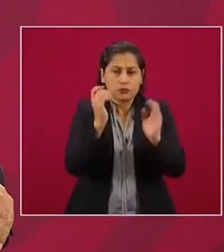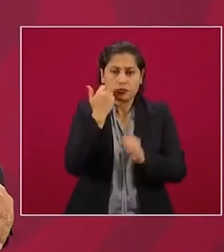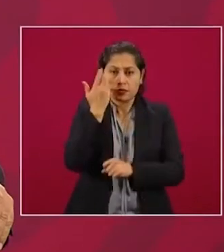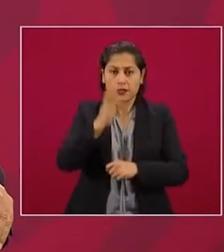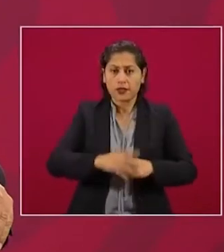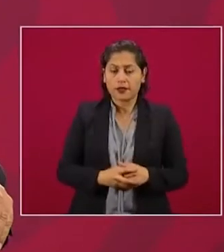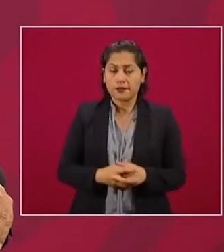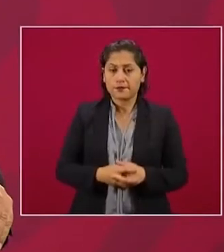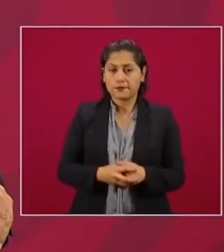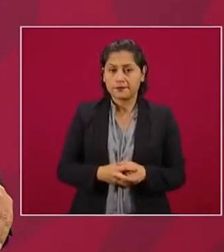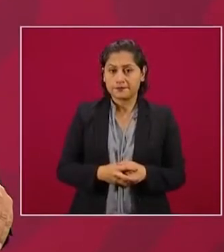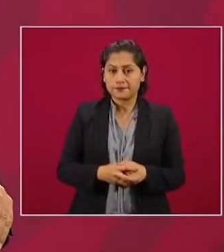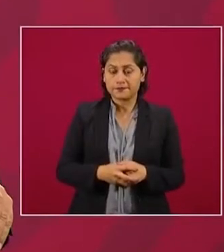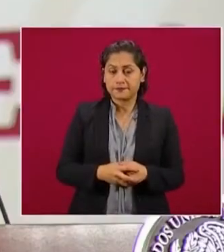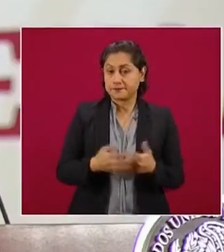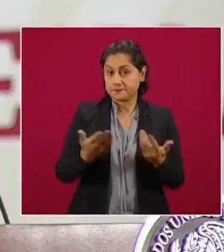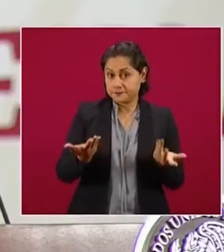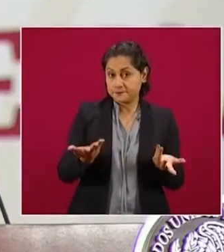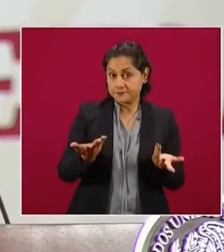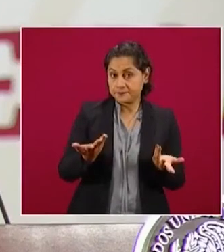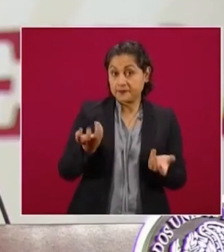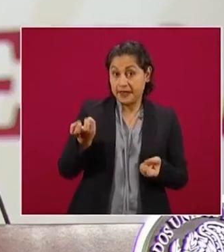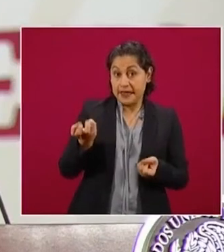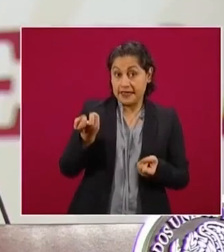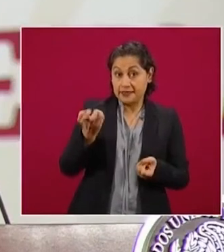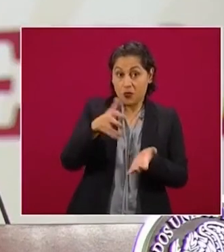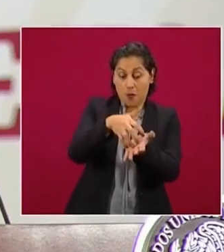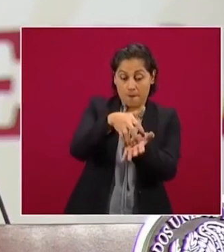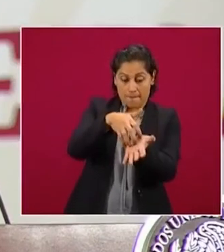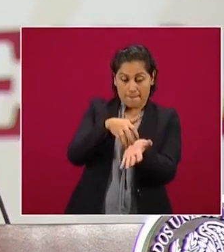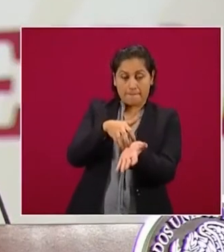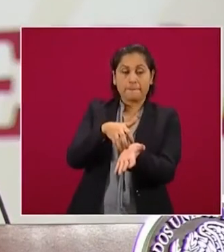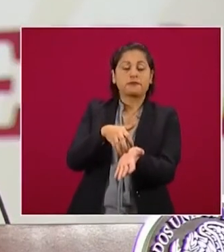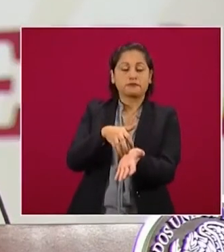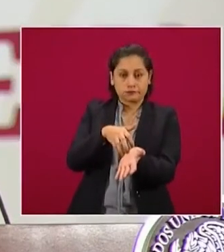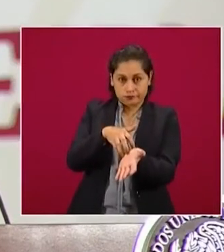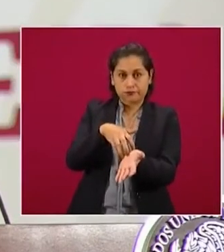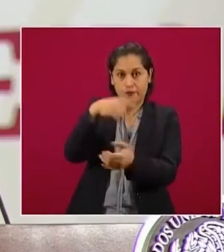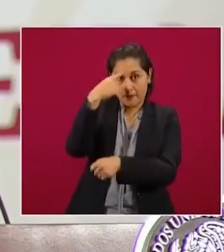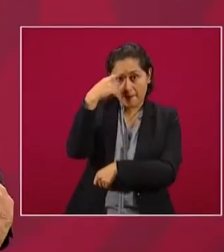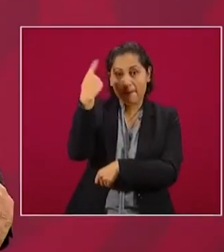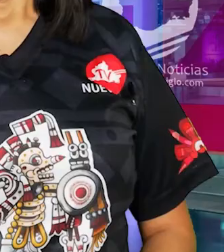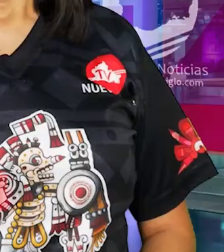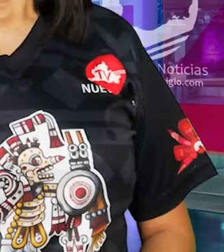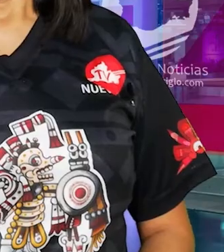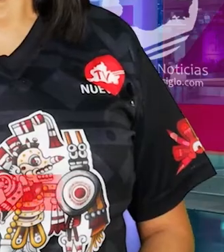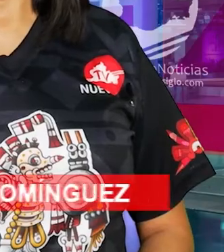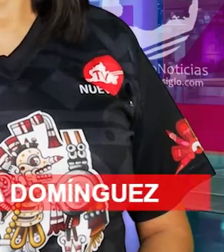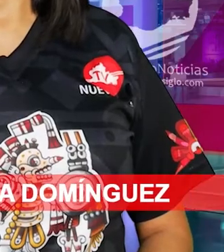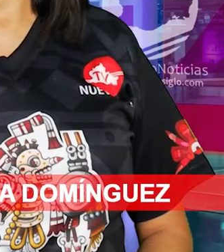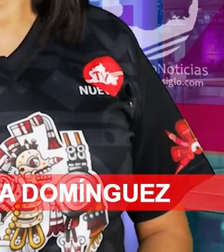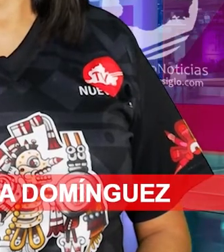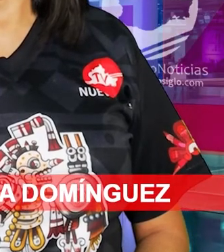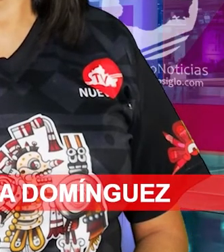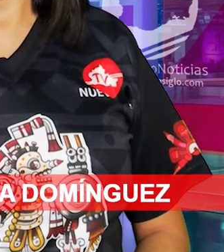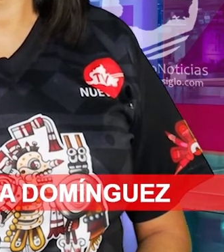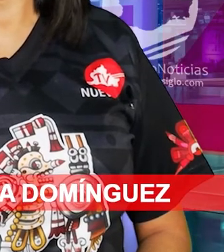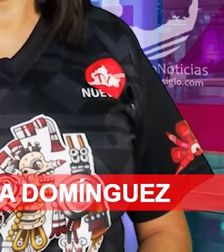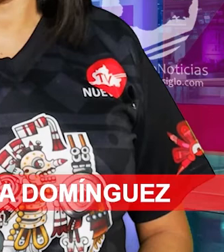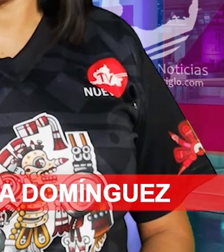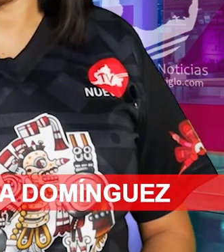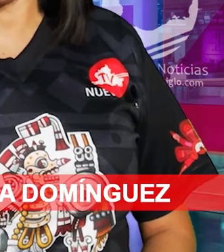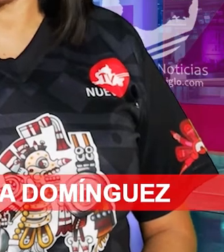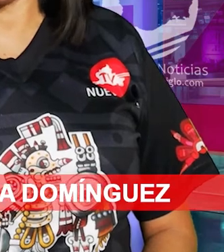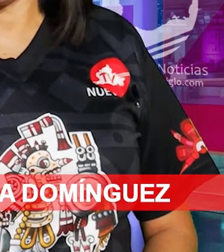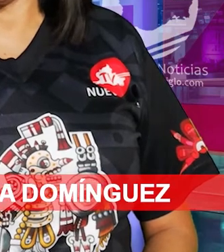y se ahorra muchísimo para que se lleve a cabo la consulta. El presidente de la República, Andrés